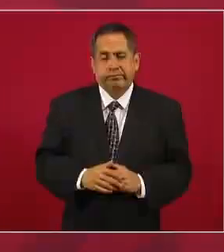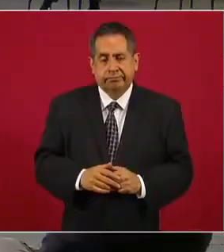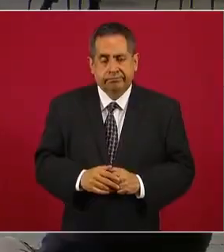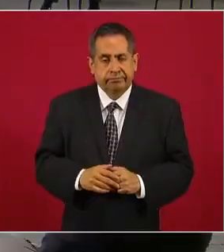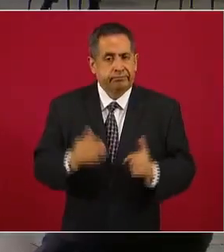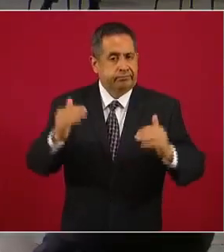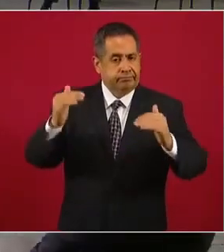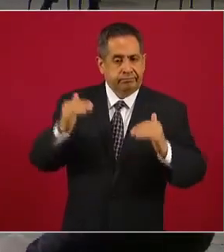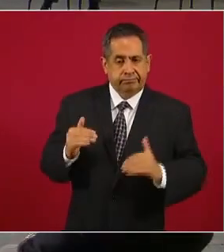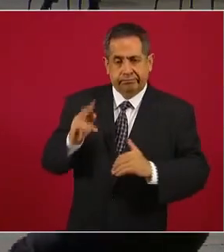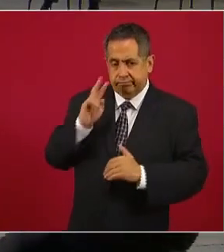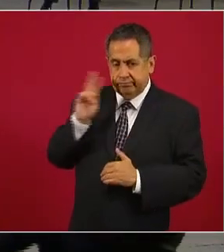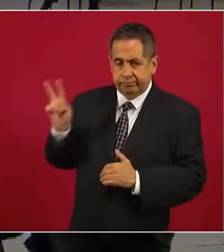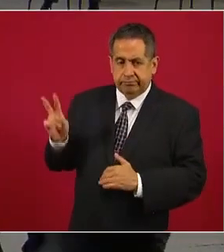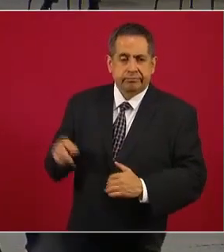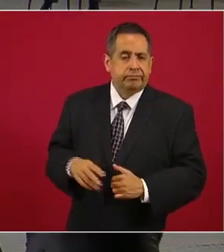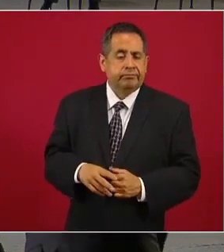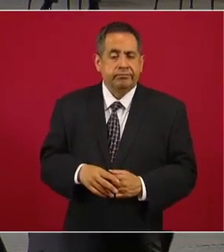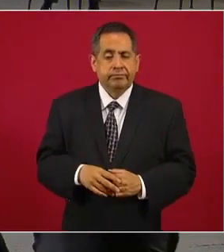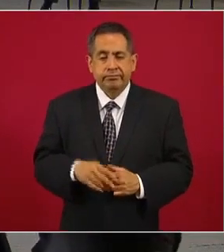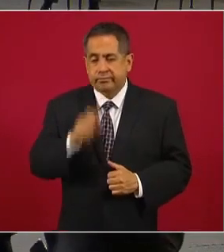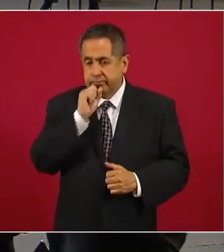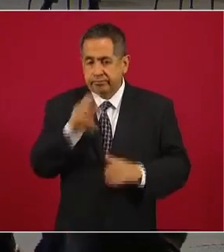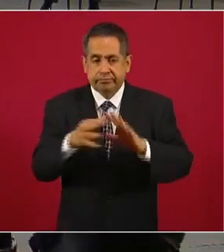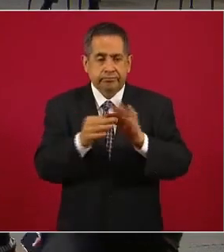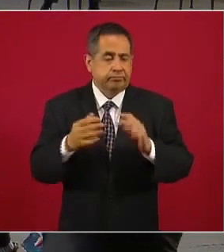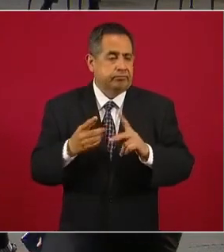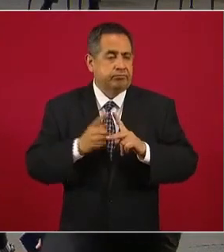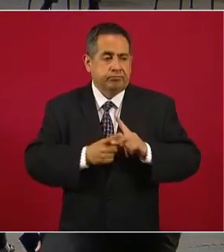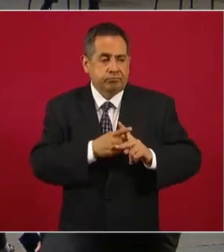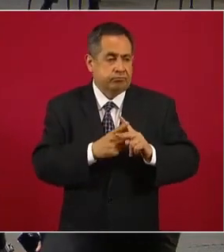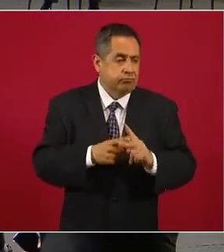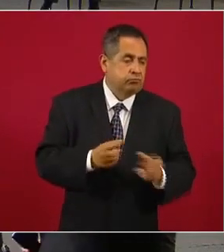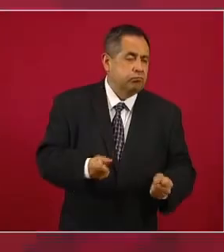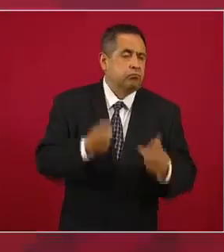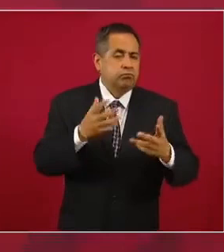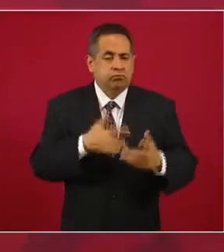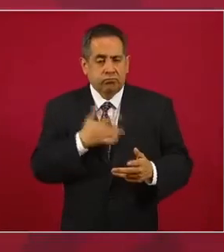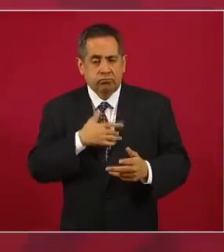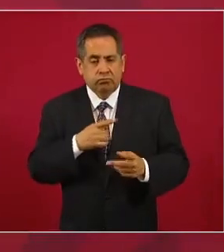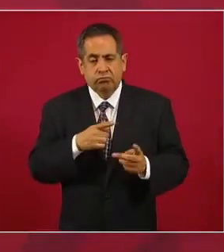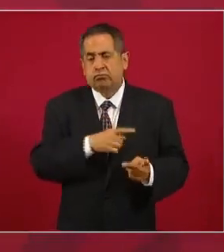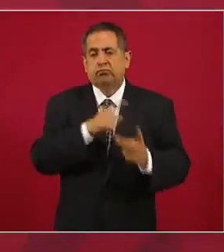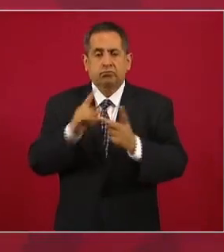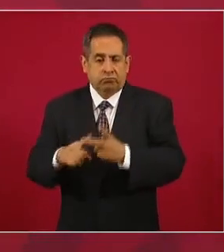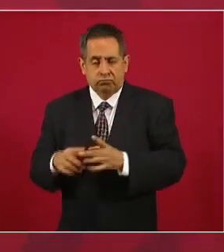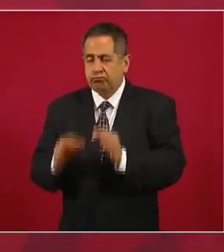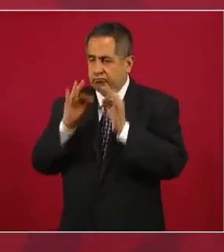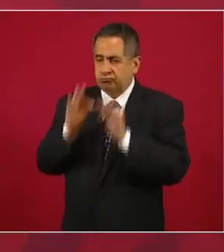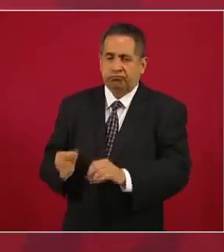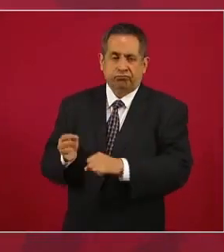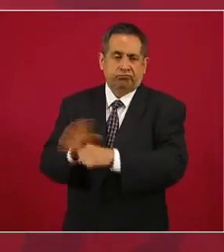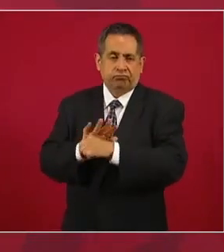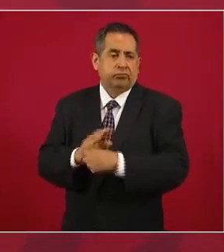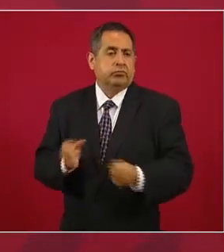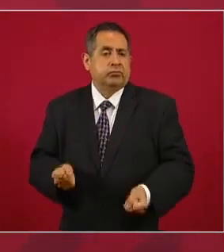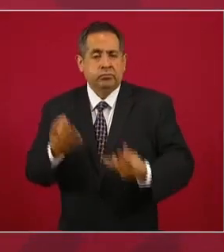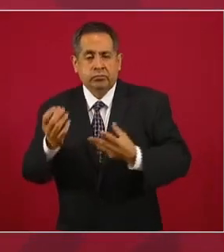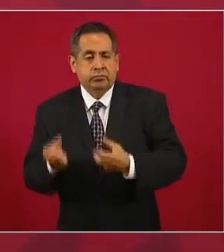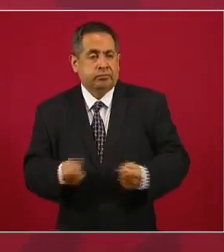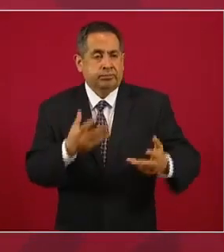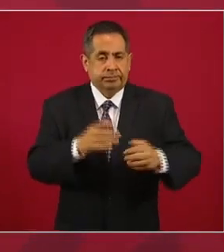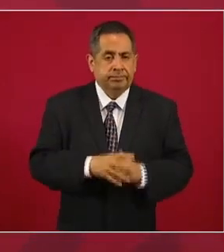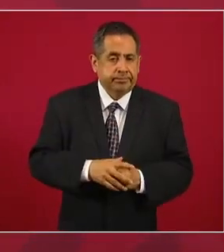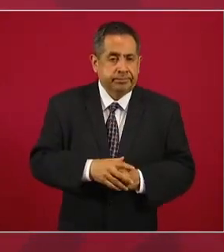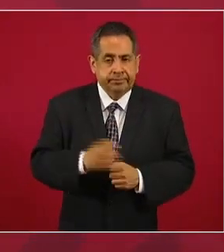en la siguiente gráfica también los casos estimados y los casos confirmados, aquellas personas que han